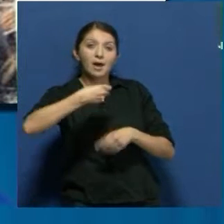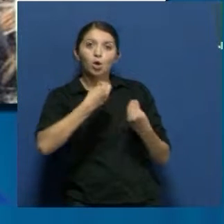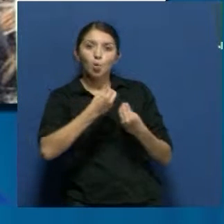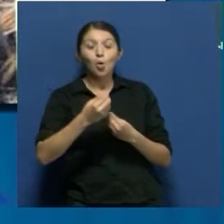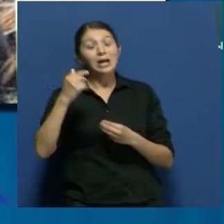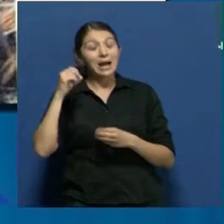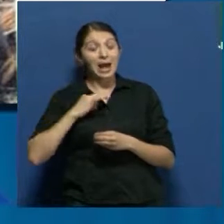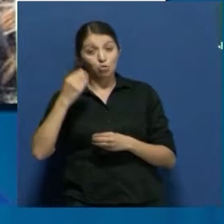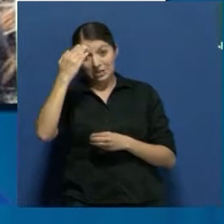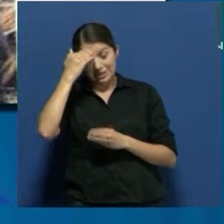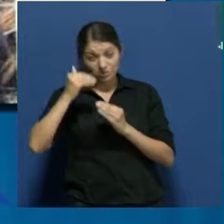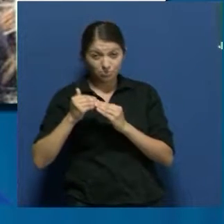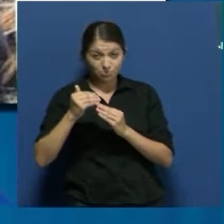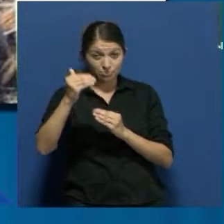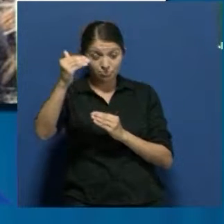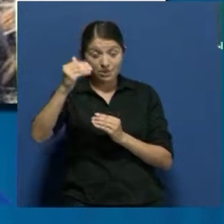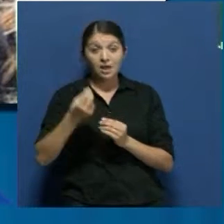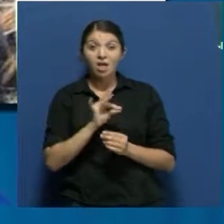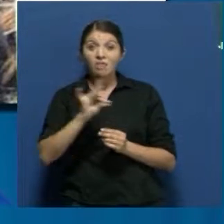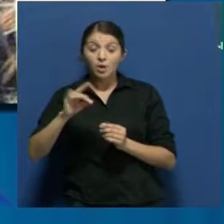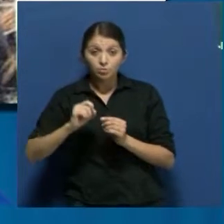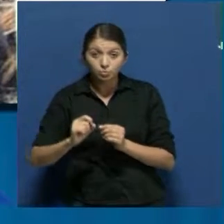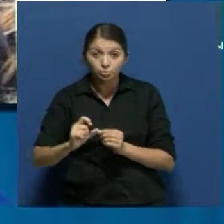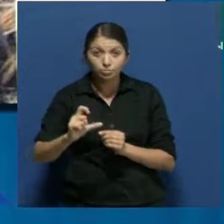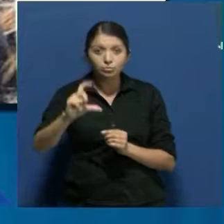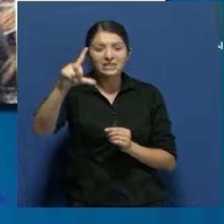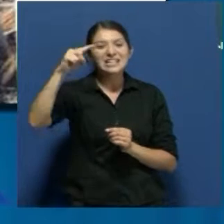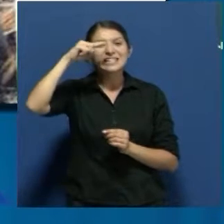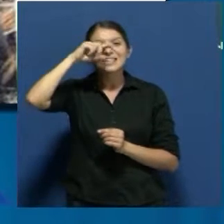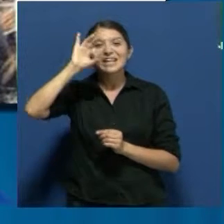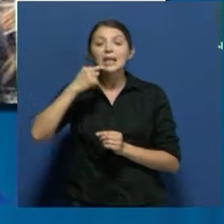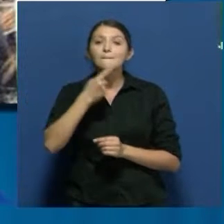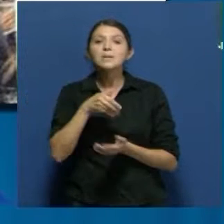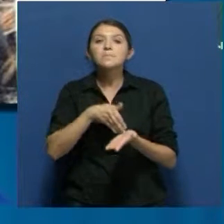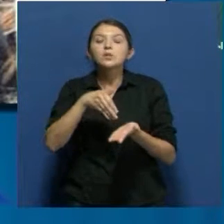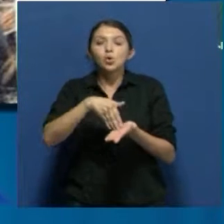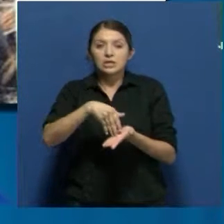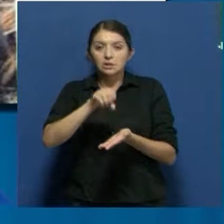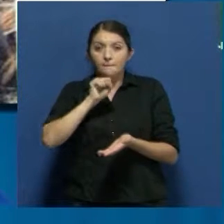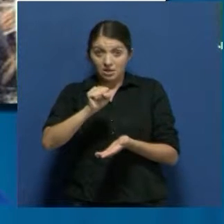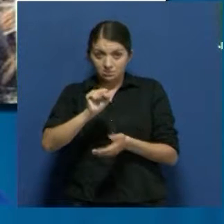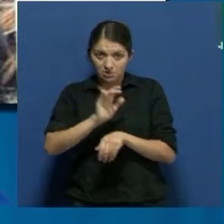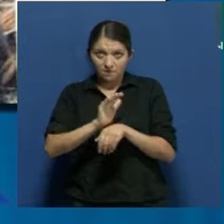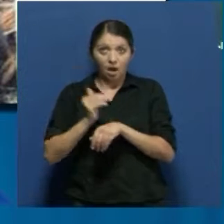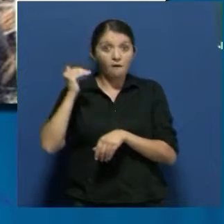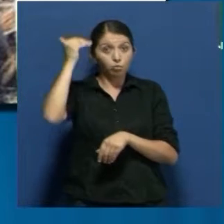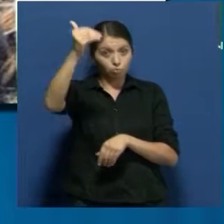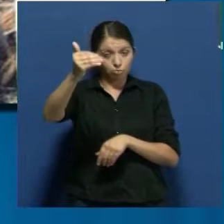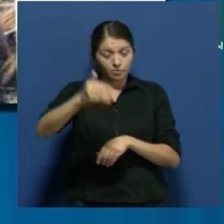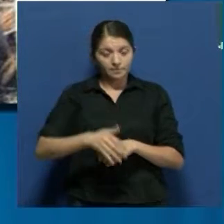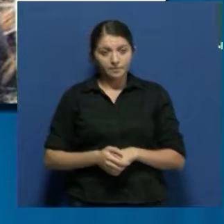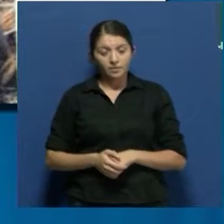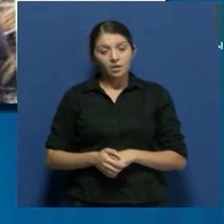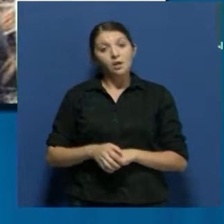de la nación, estaríamos hablando de esa cifra, de los 70.000 millones de pesos. Pero vamos a escuchar con atención a partir de este momento unos 3 minutos